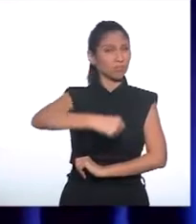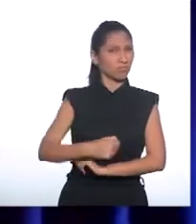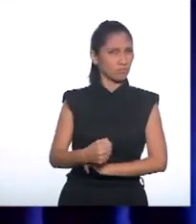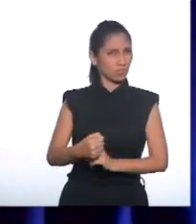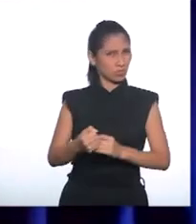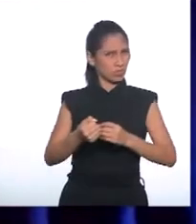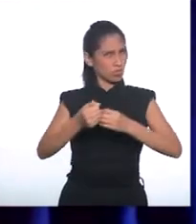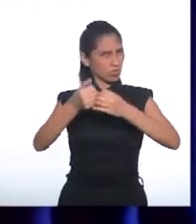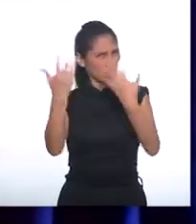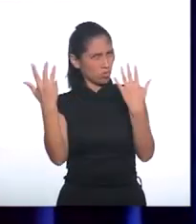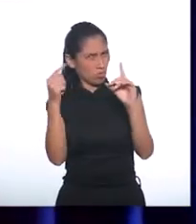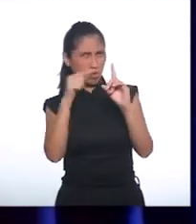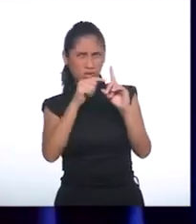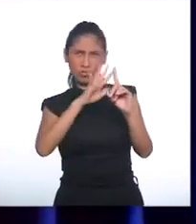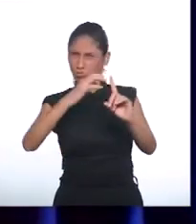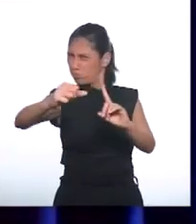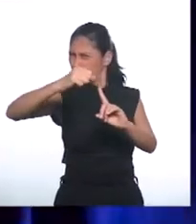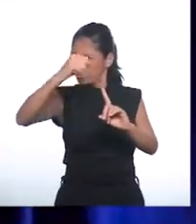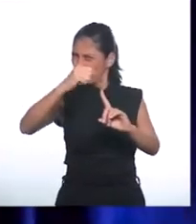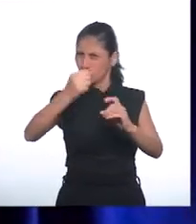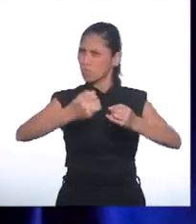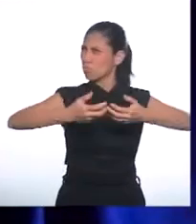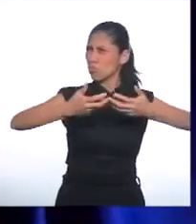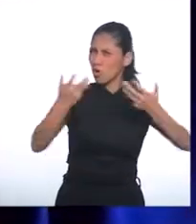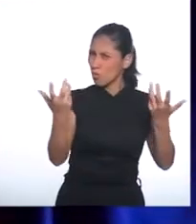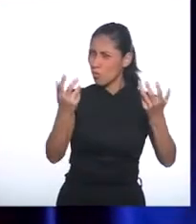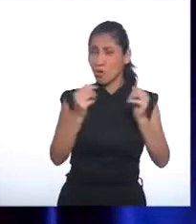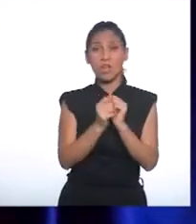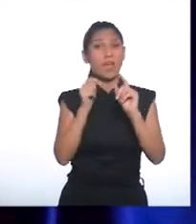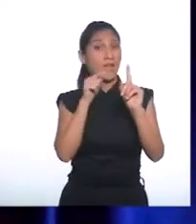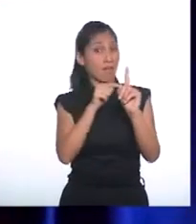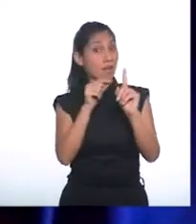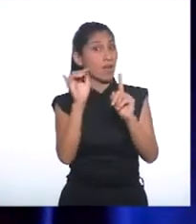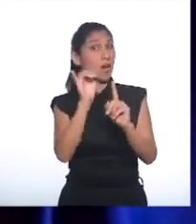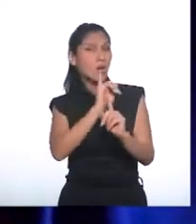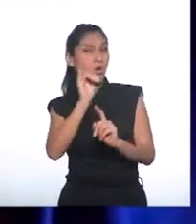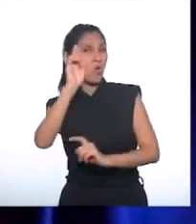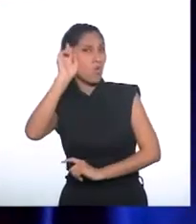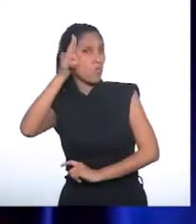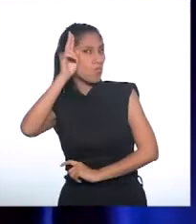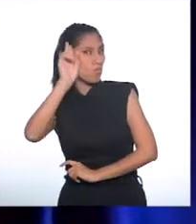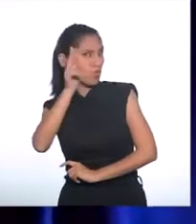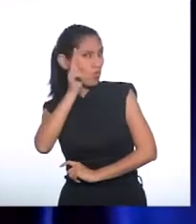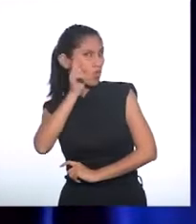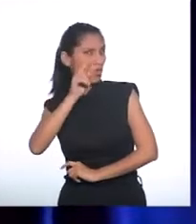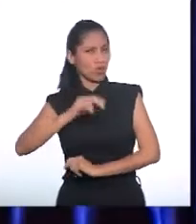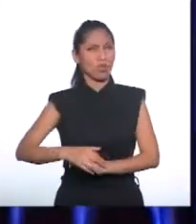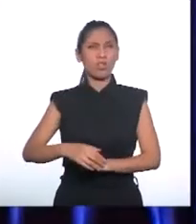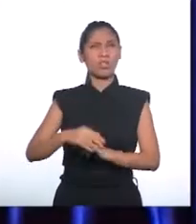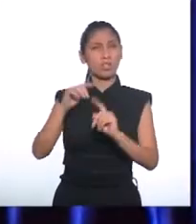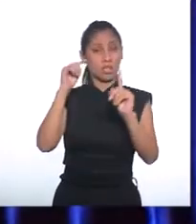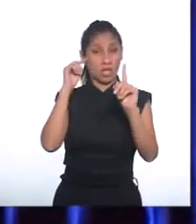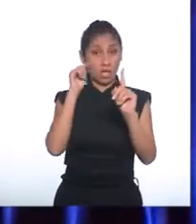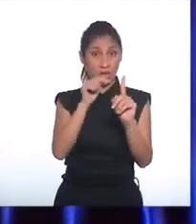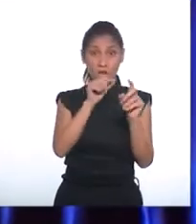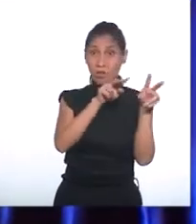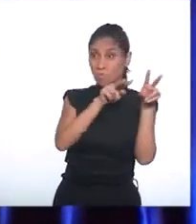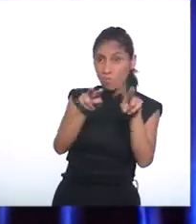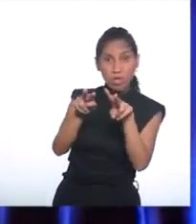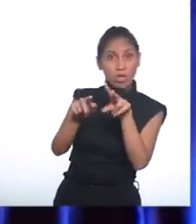¿Cómo este runa obtiene su poder? Es un maestro que alcanza al Iranta, cura los